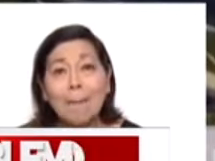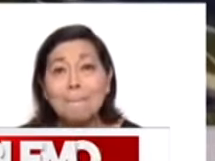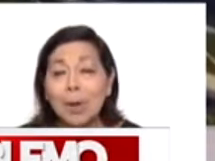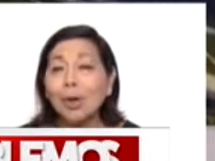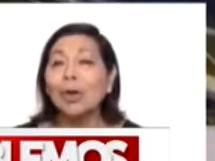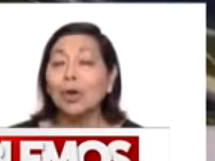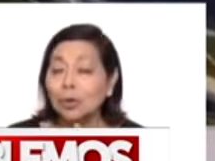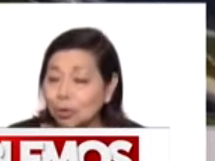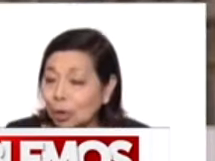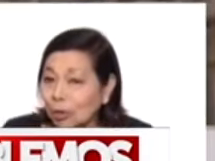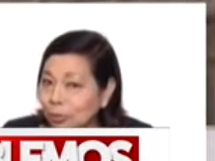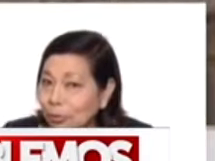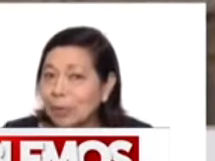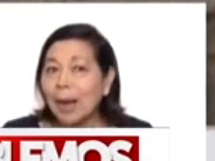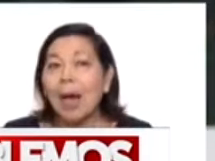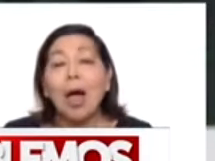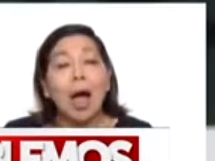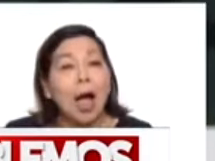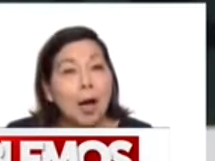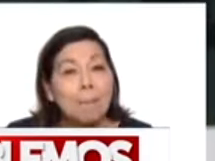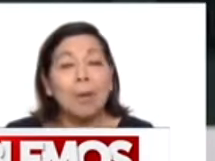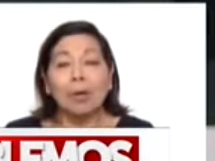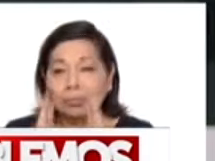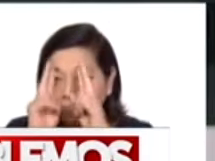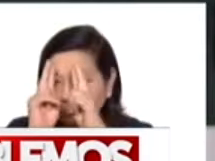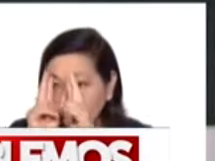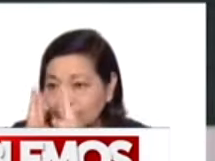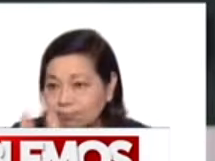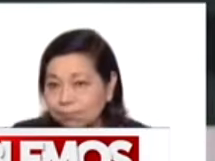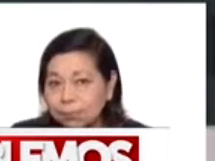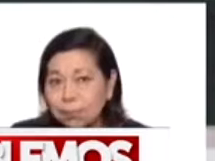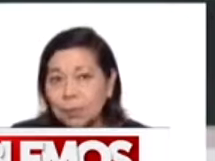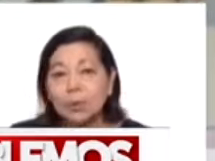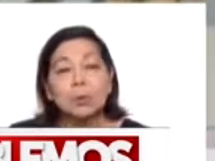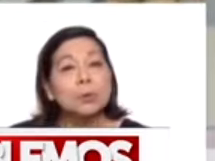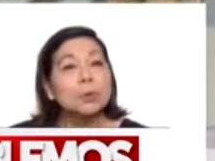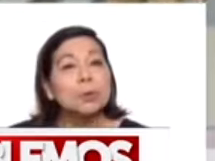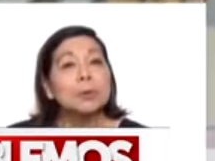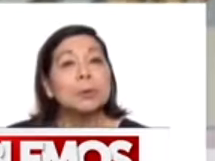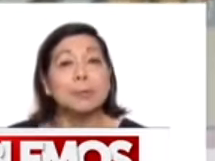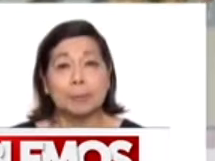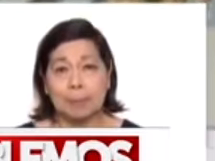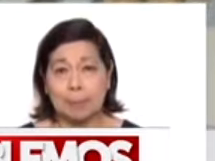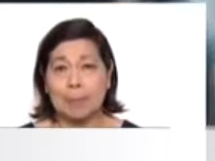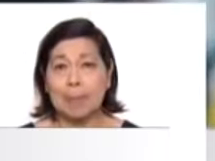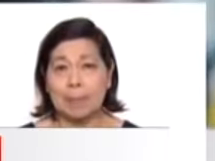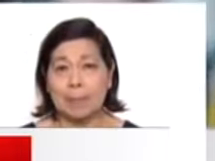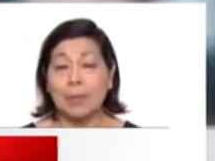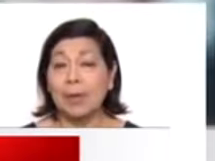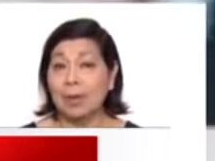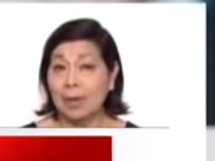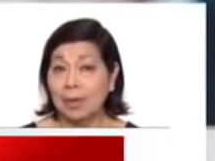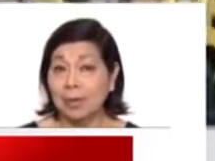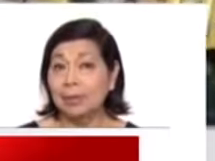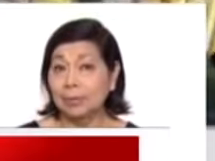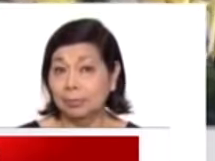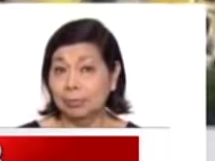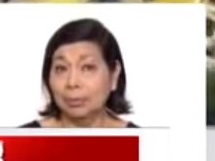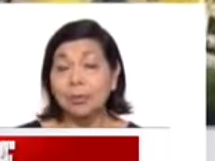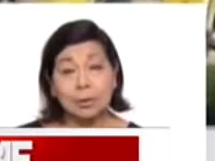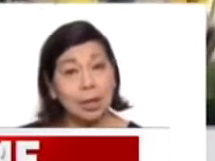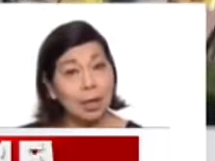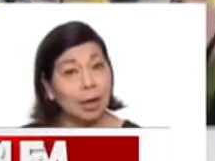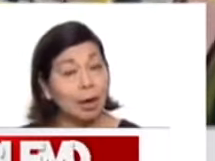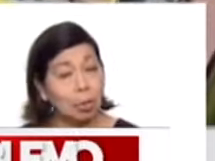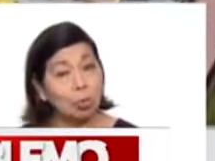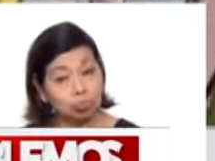valores del olimpismo, que son la amistad, el respeto y la excelencia. Este mismo legado que